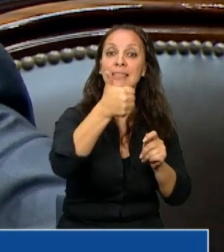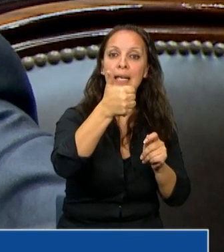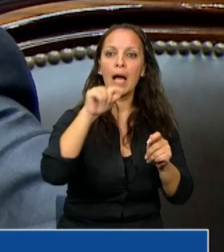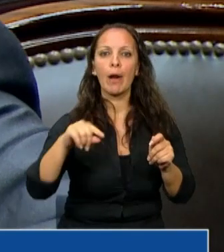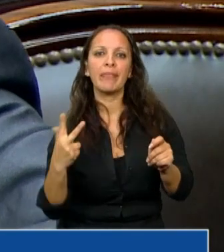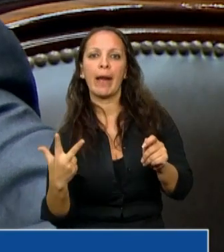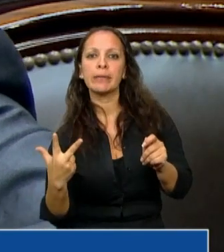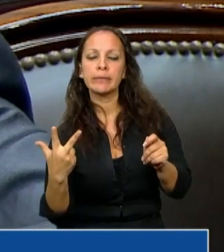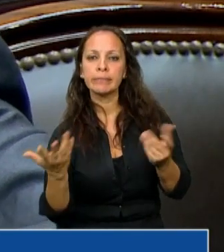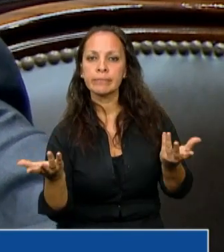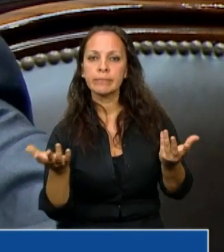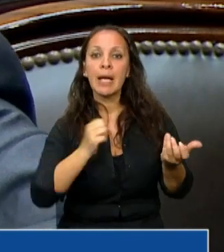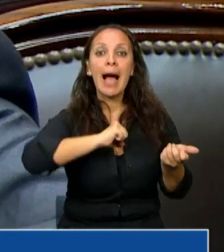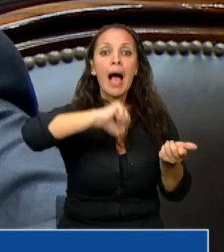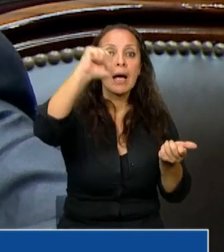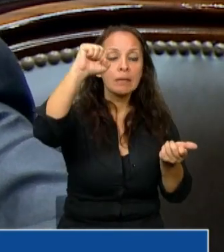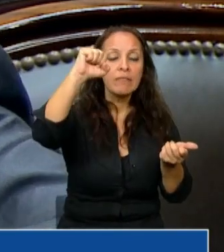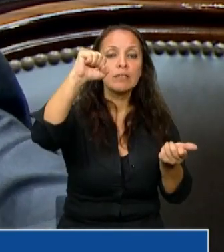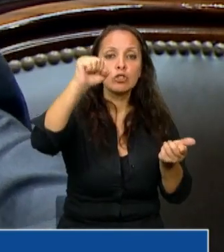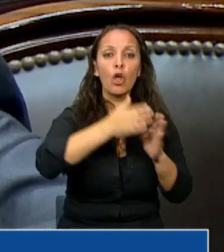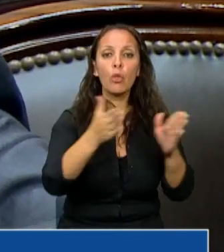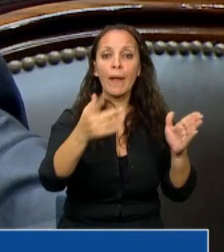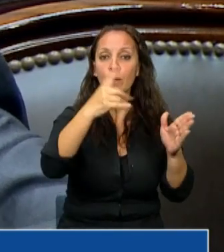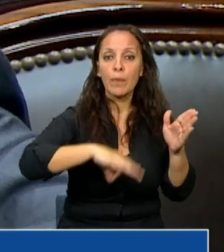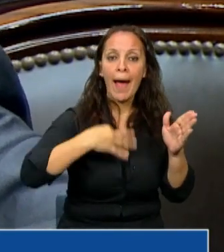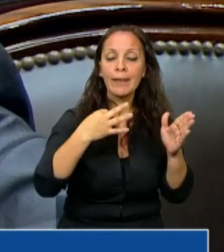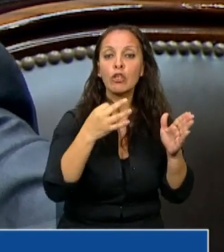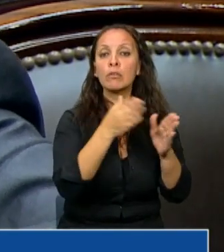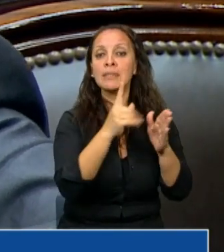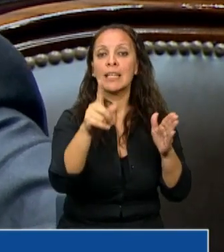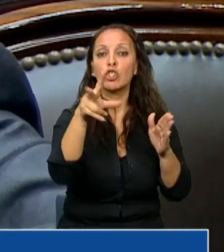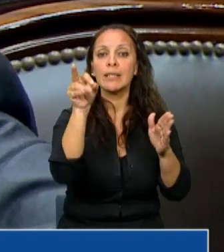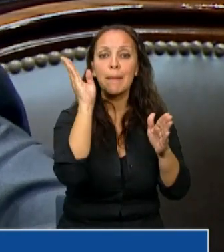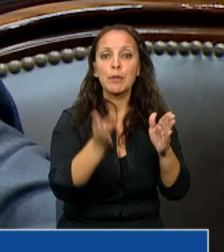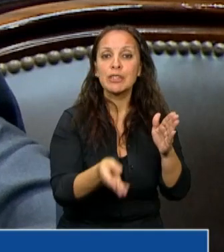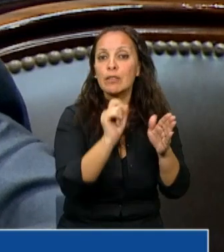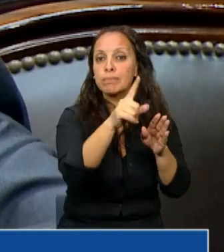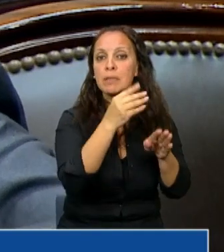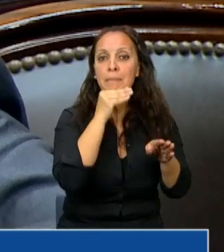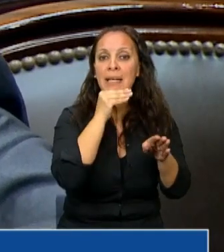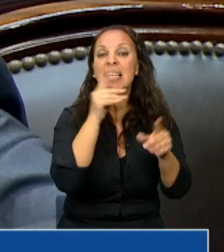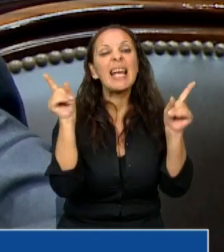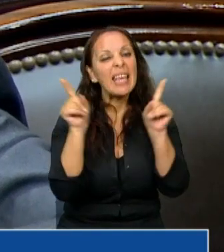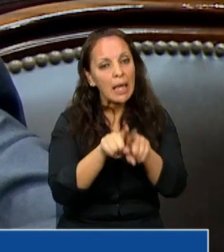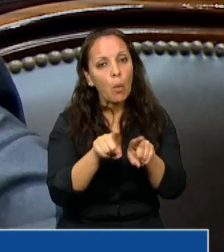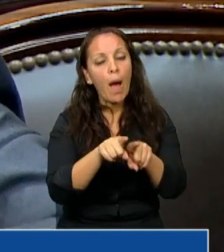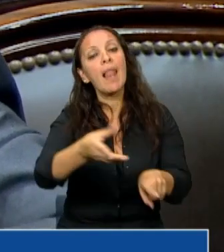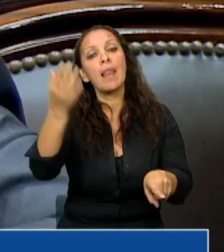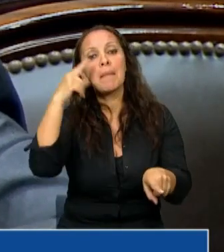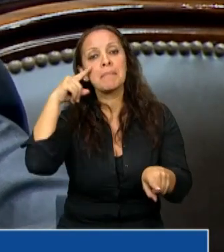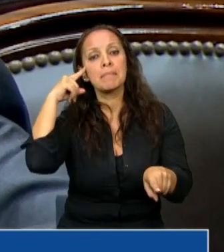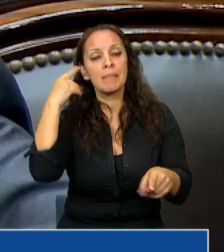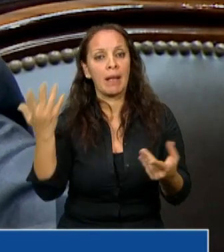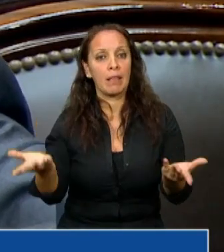3%. La inflación acumulada en 12 meses de Massa, 180%, la misma que Alberto Fernández antes de